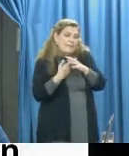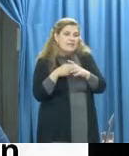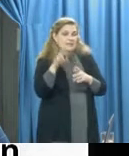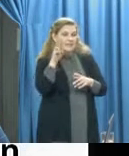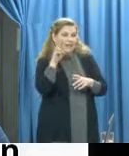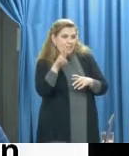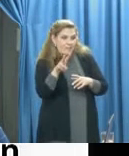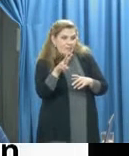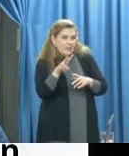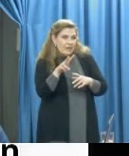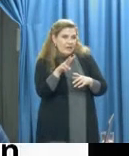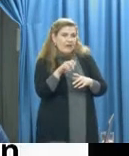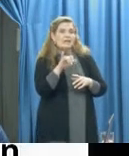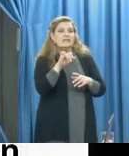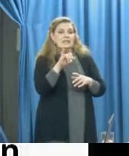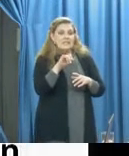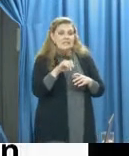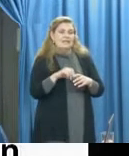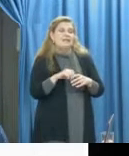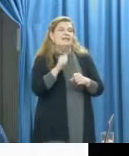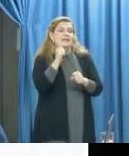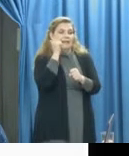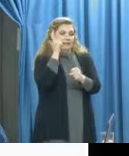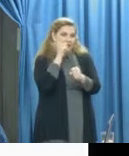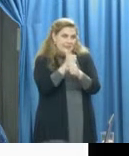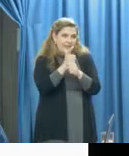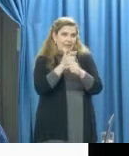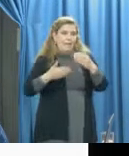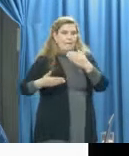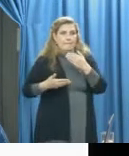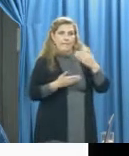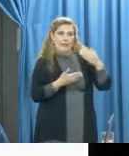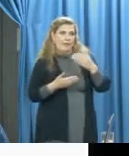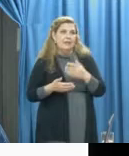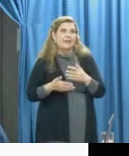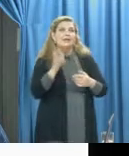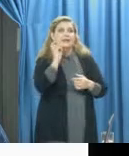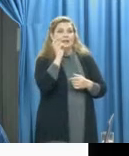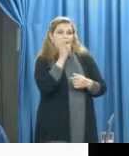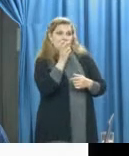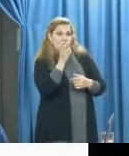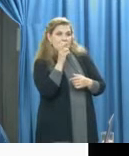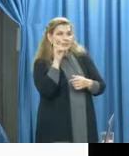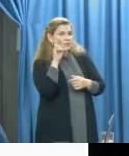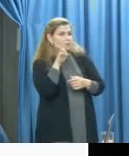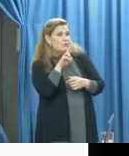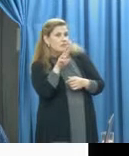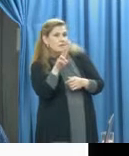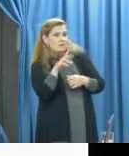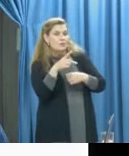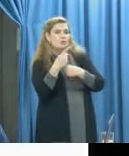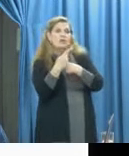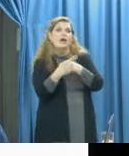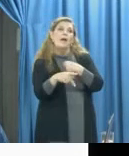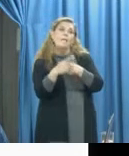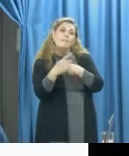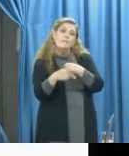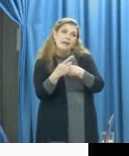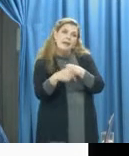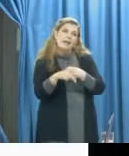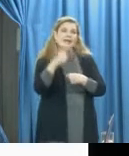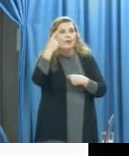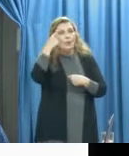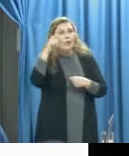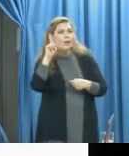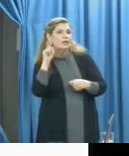para descartarlo muy tempranamente. Estos son los factores de riesgo que